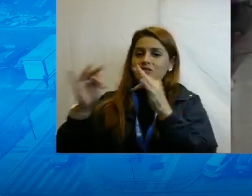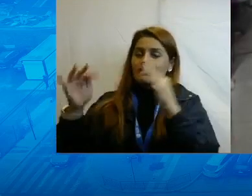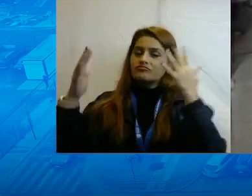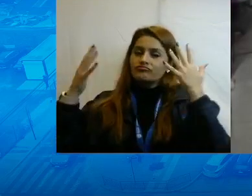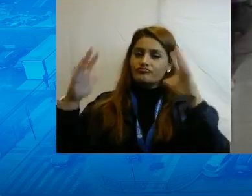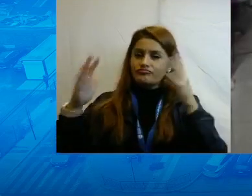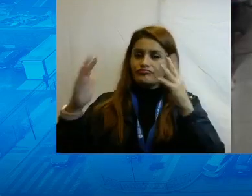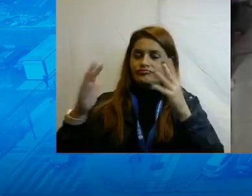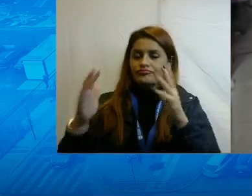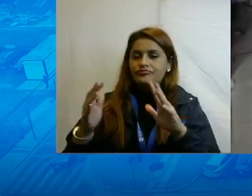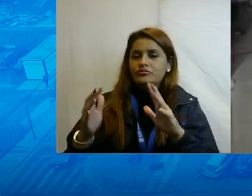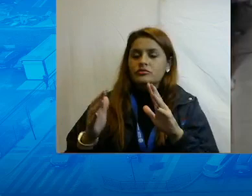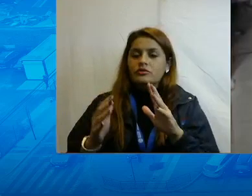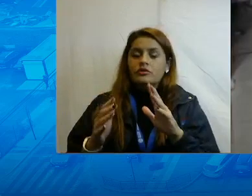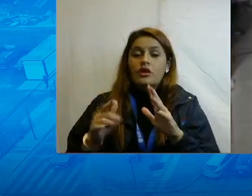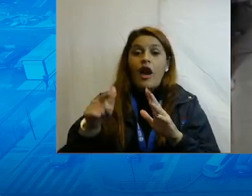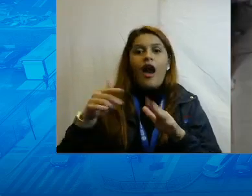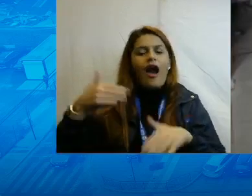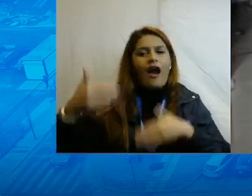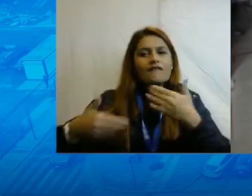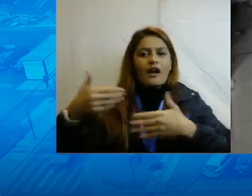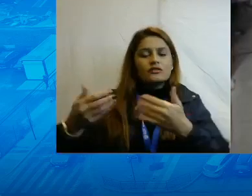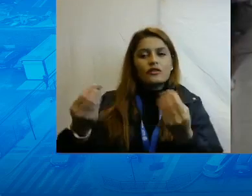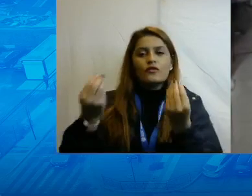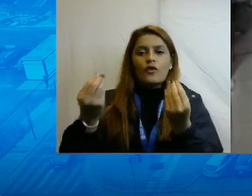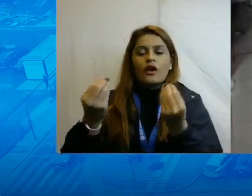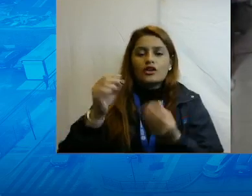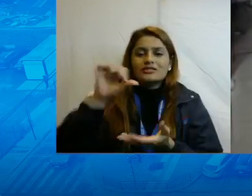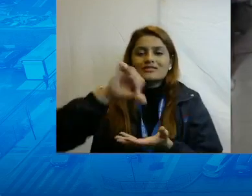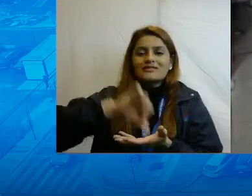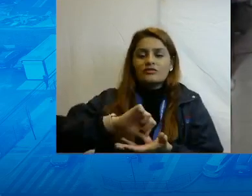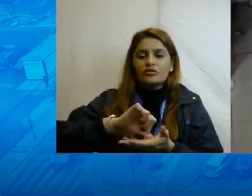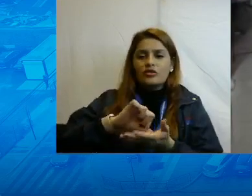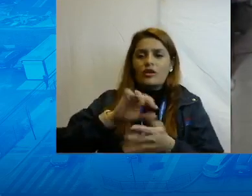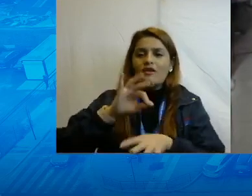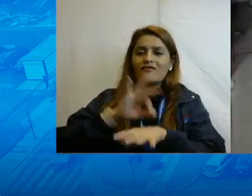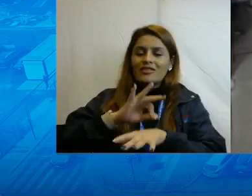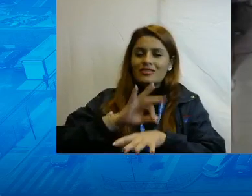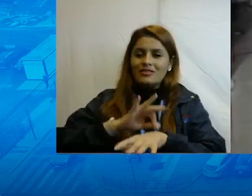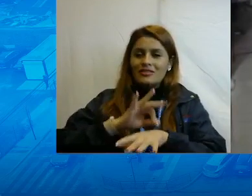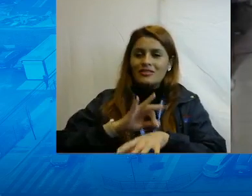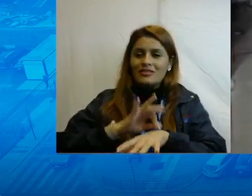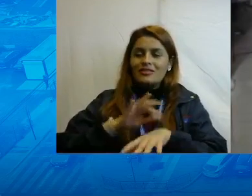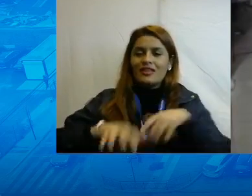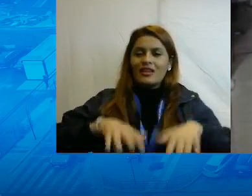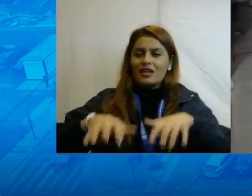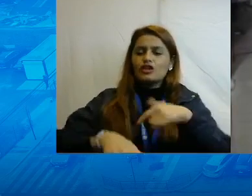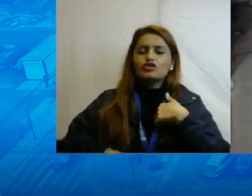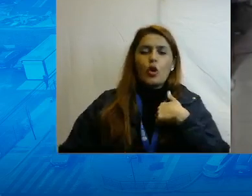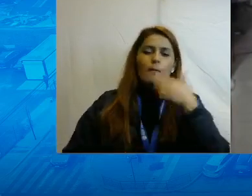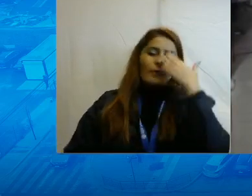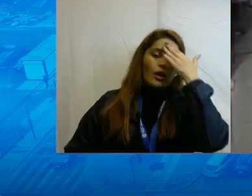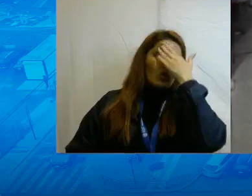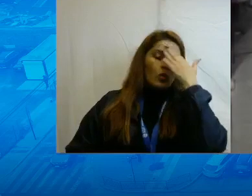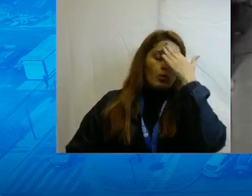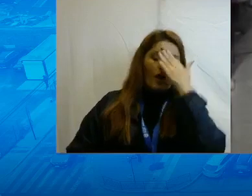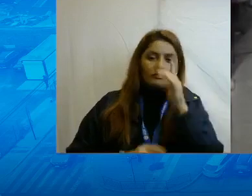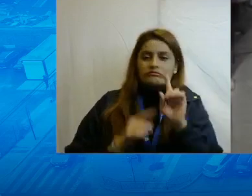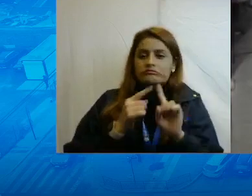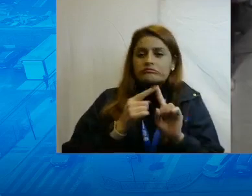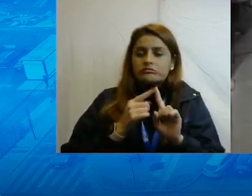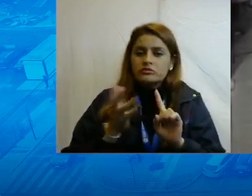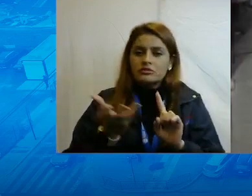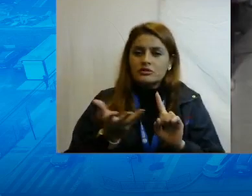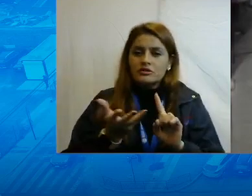menores los avances que ha tenido el centro veterinario, pero me preocupa lo siguiente, alcaldesa.